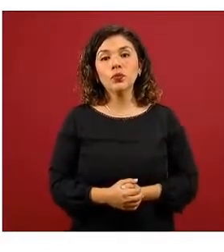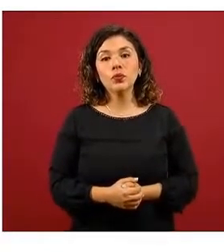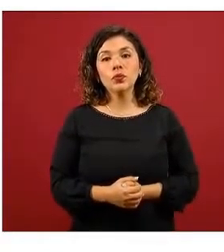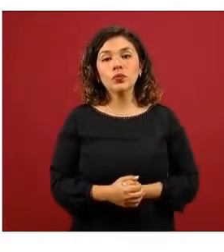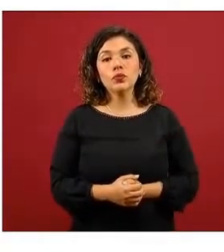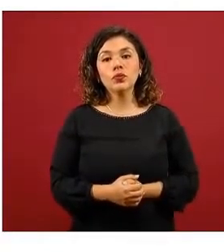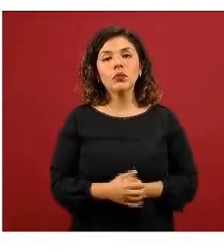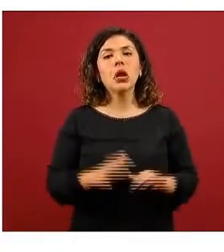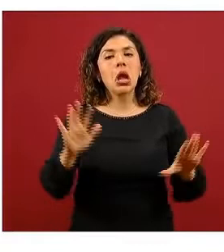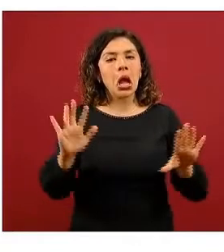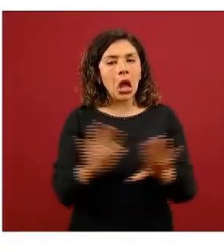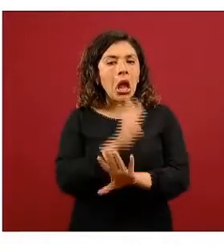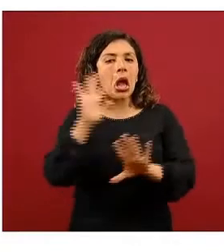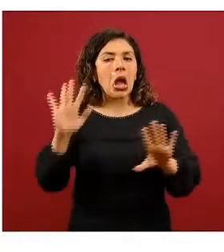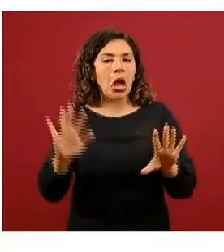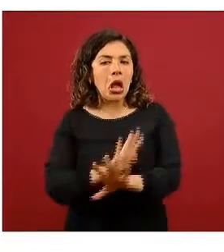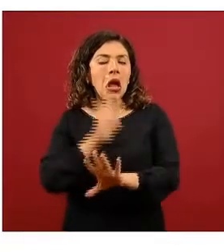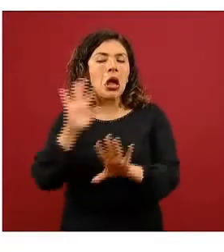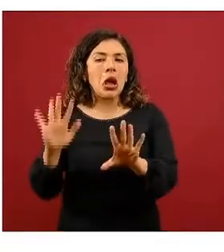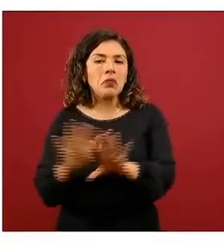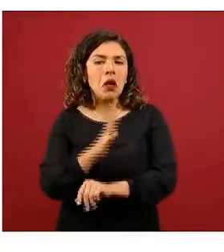Vamos viendo cómo cambia,